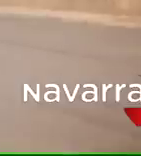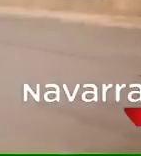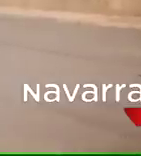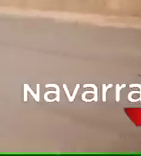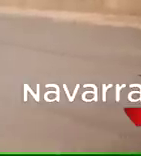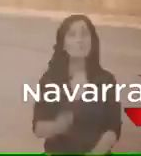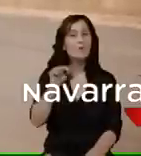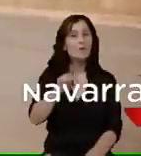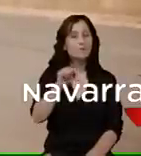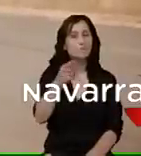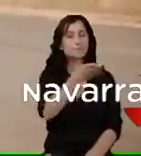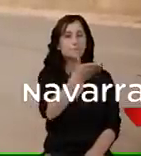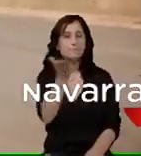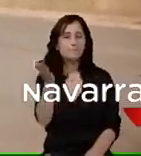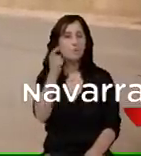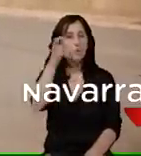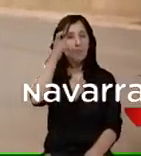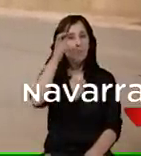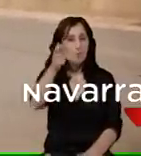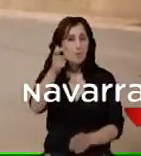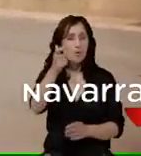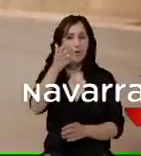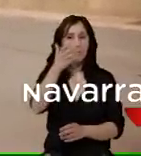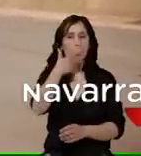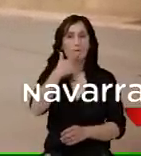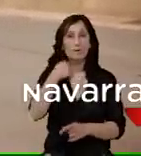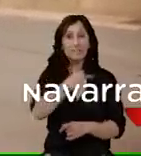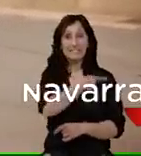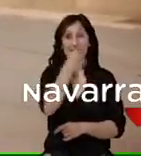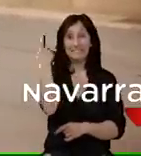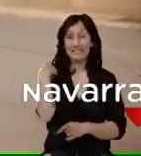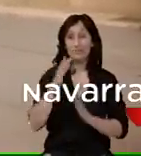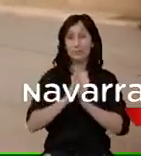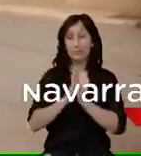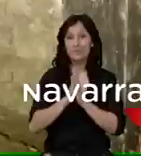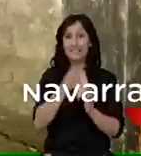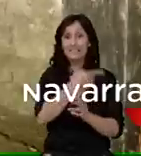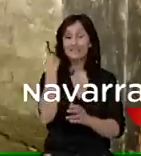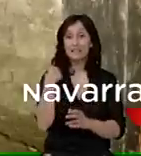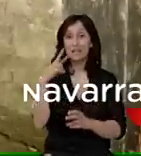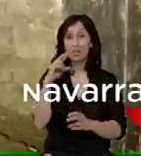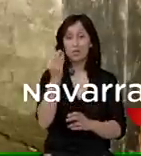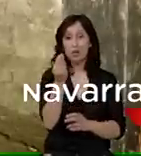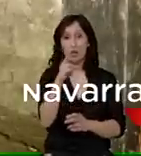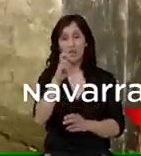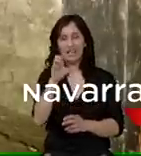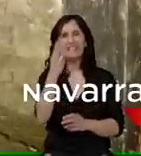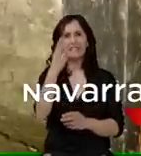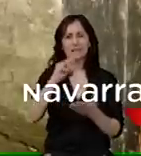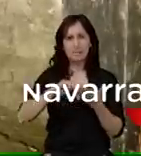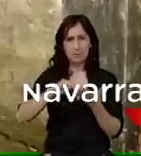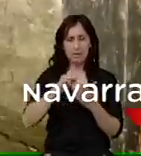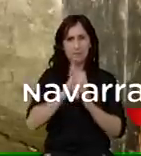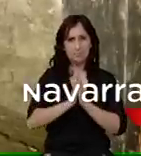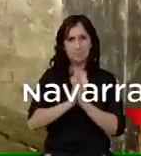Hoy queremos que conozcáis una localidad que honra tres veces a su santo, a San Roque. Cuenta con un trujal único en